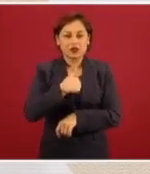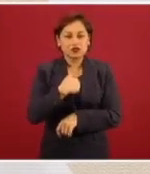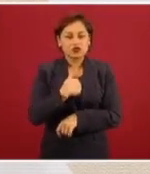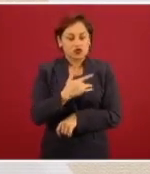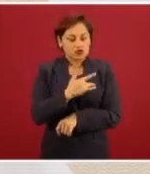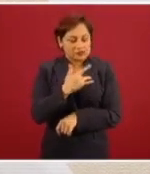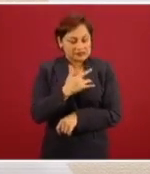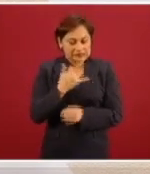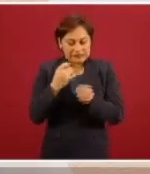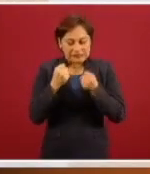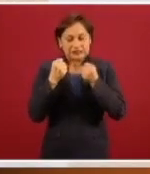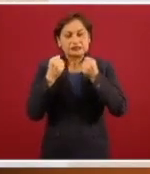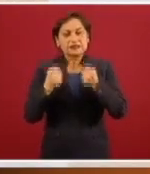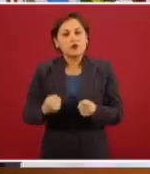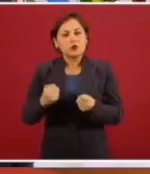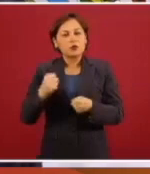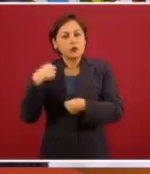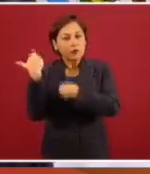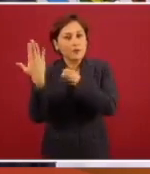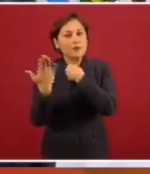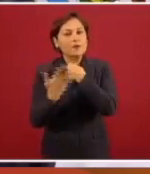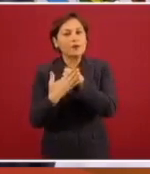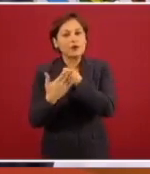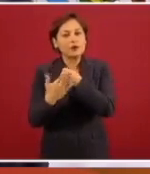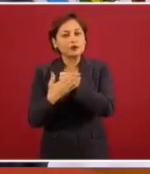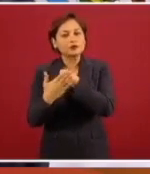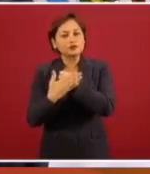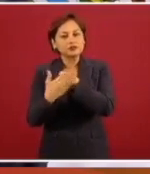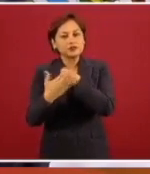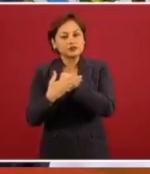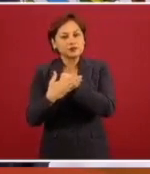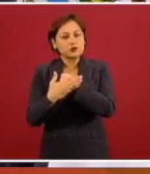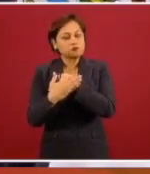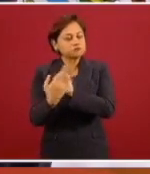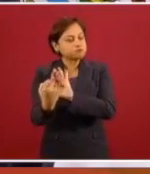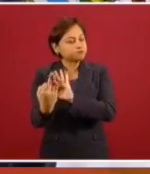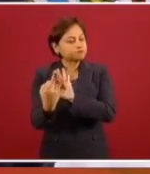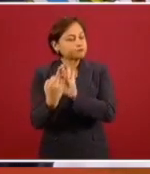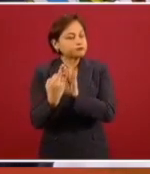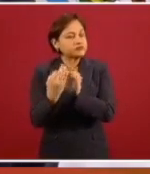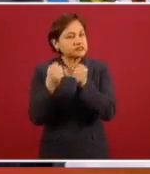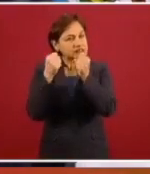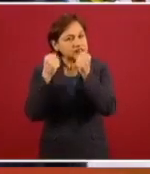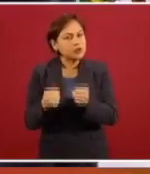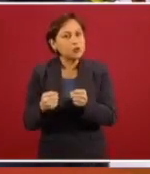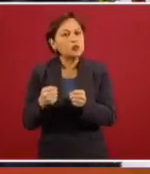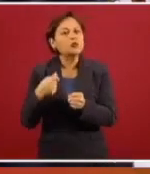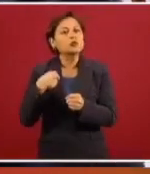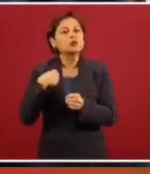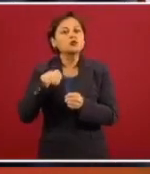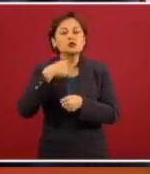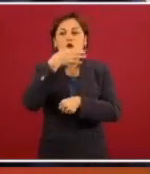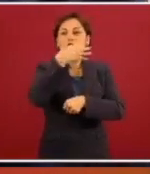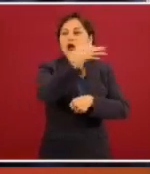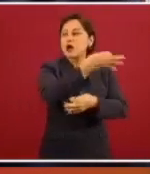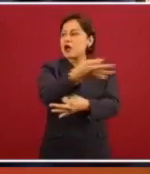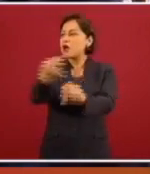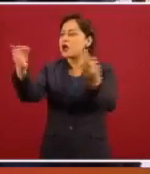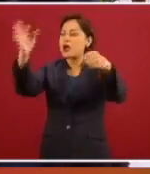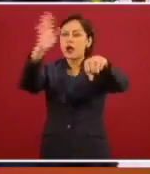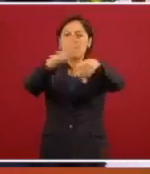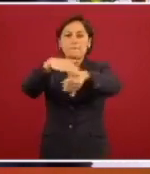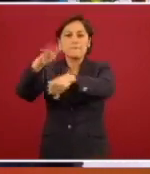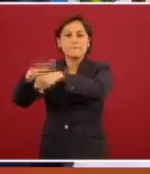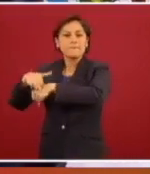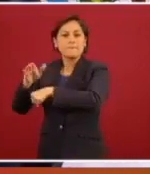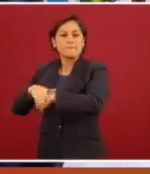voy a convocar al pueblo de México a darnos de abrazos en las plazas